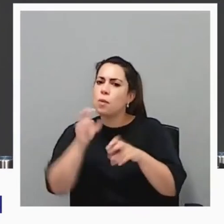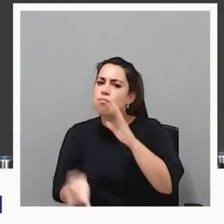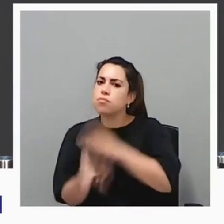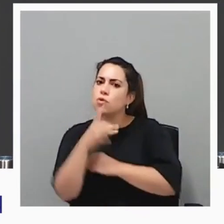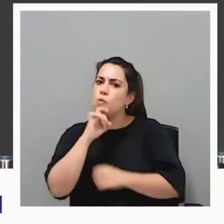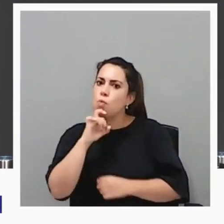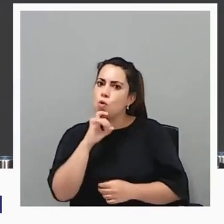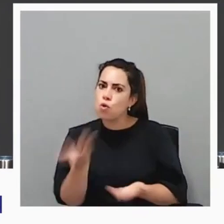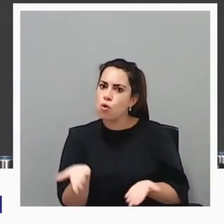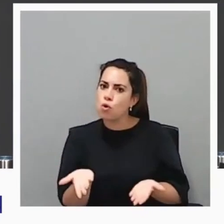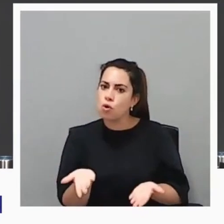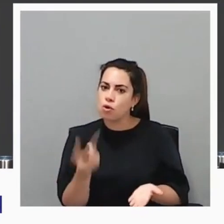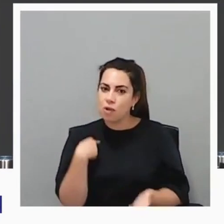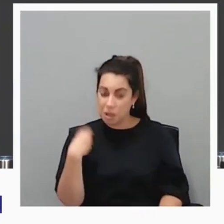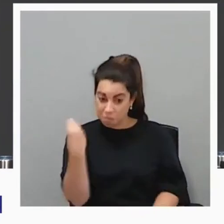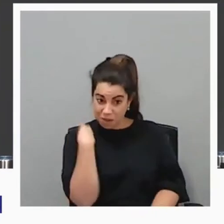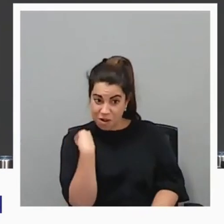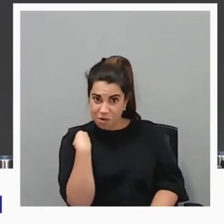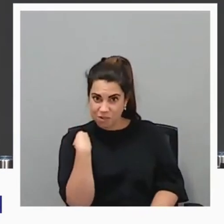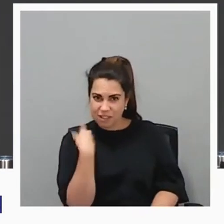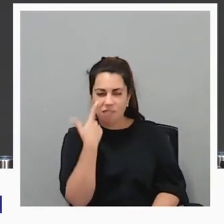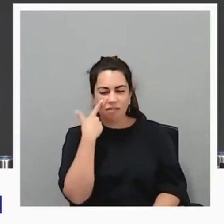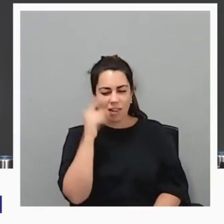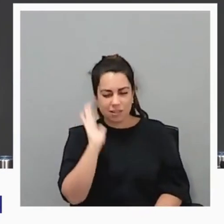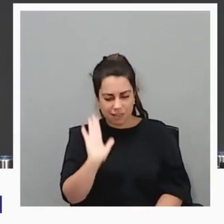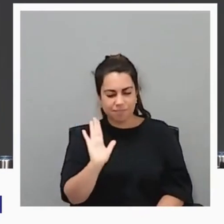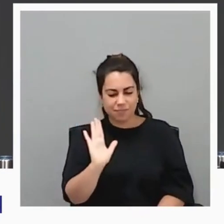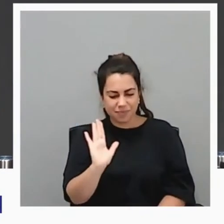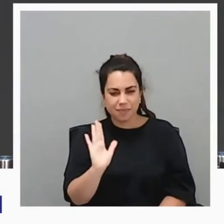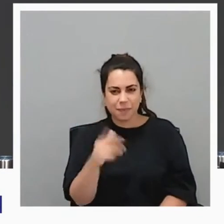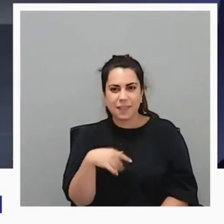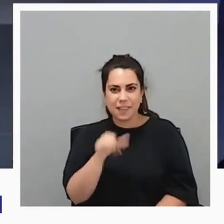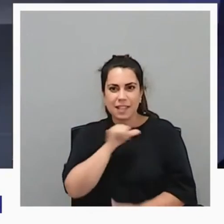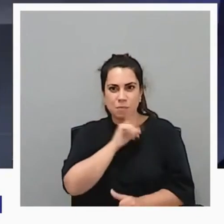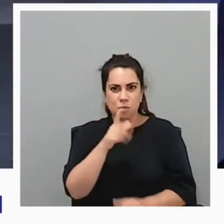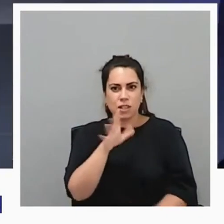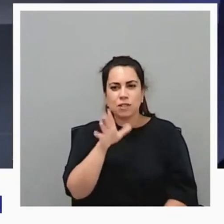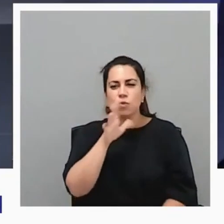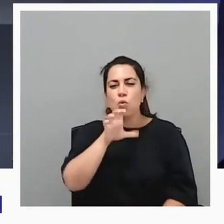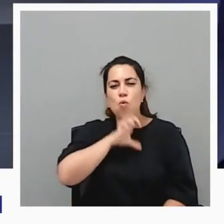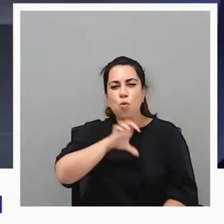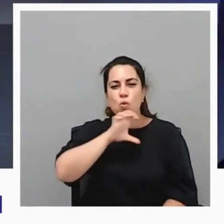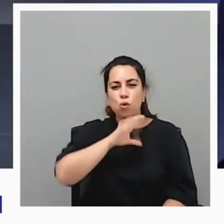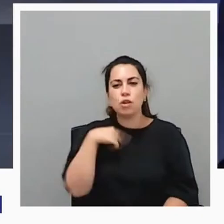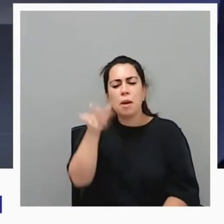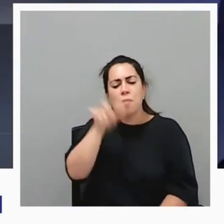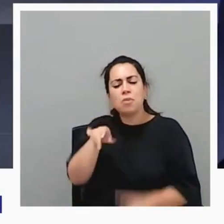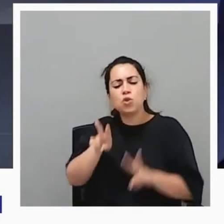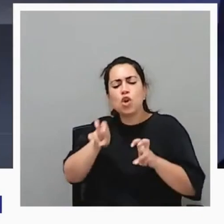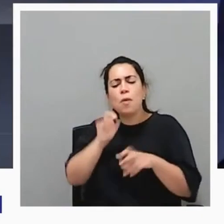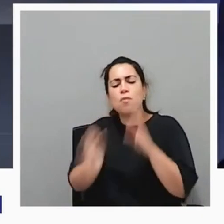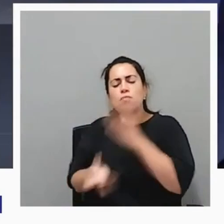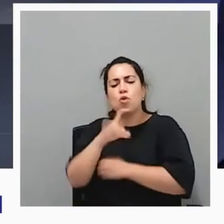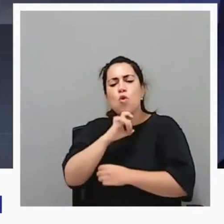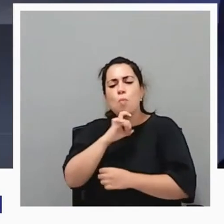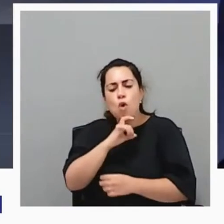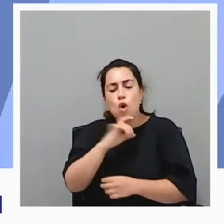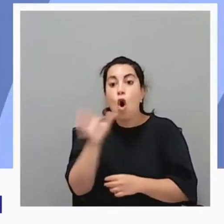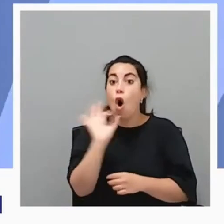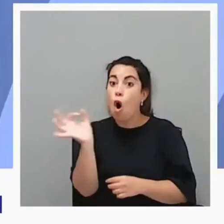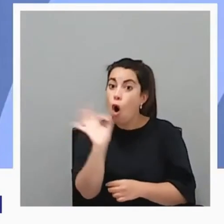Me preguntas, fíjate la diferencia, perdona que te lo digo porque es curioso. ¿Cómo se crea un innovador o cómo se crea innovación